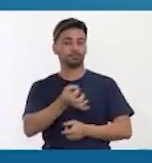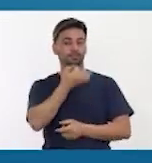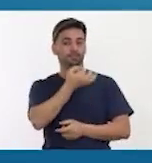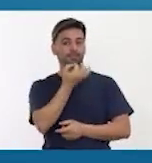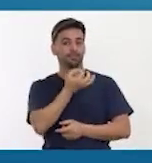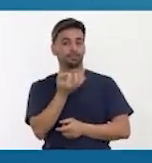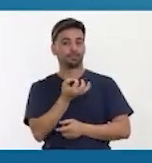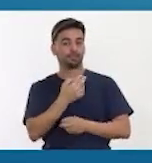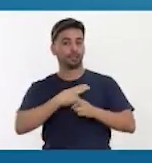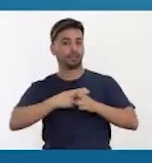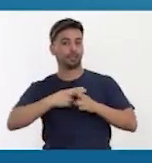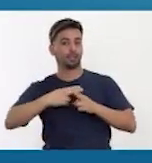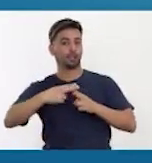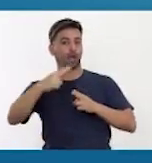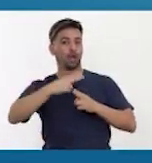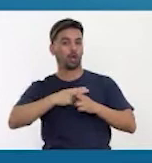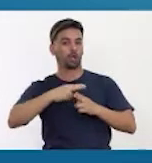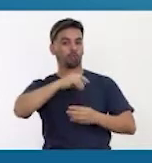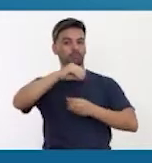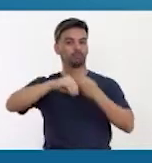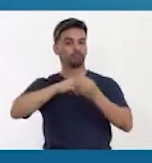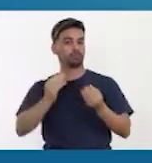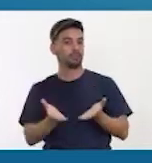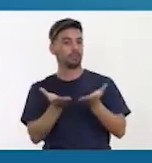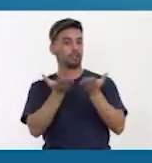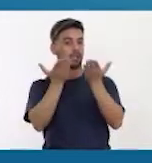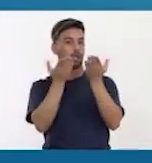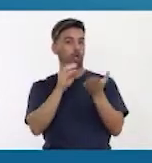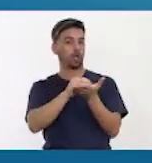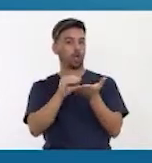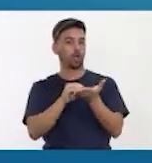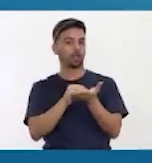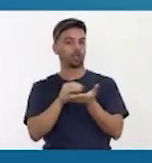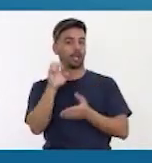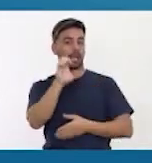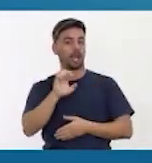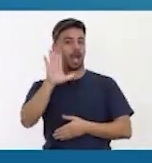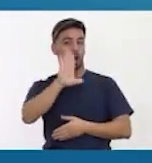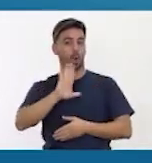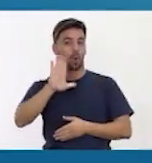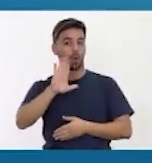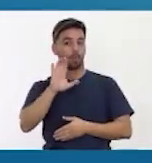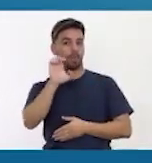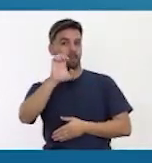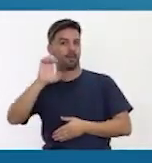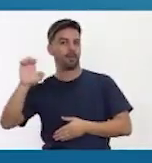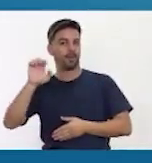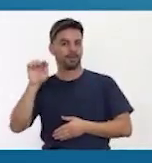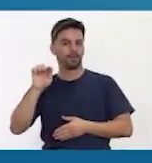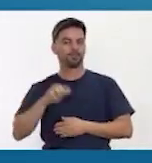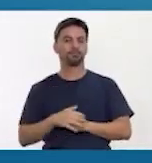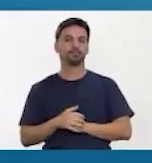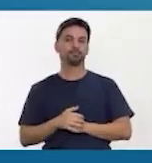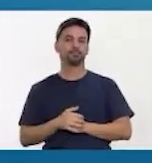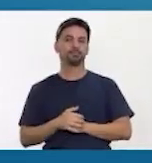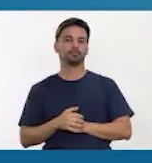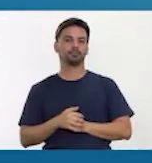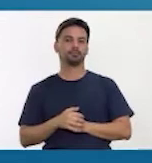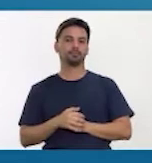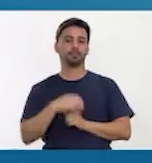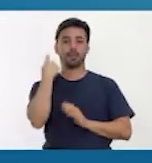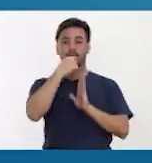histórica en el caso de Europa del Este. Y estos aspectos son el